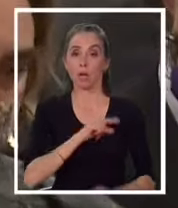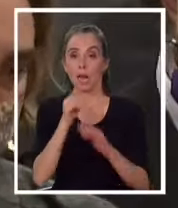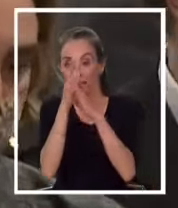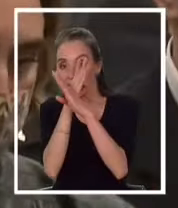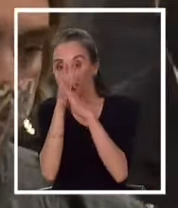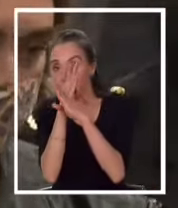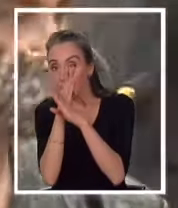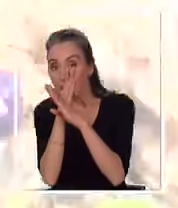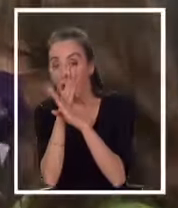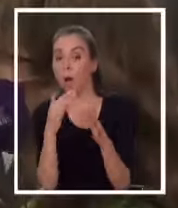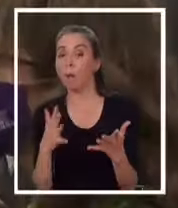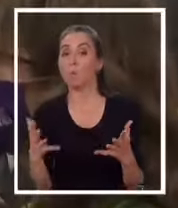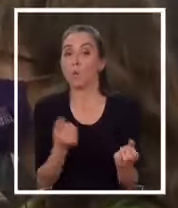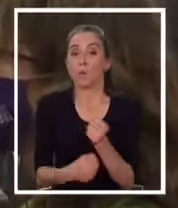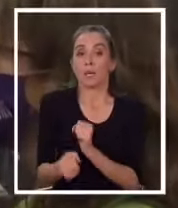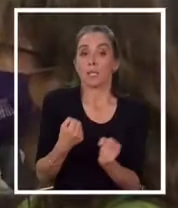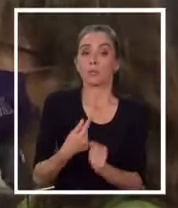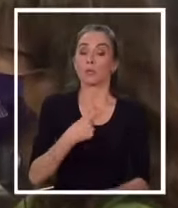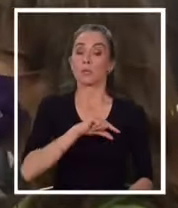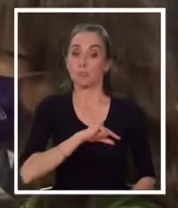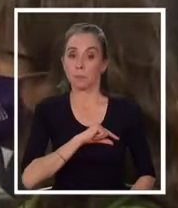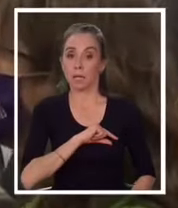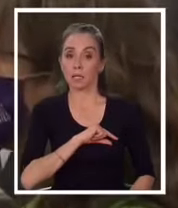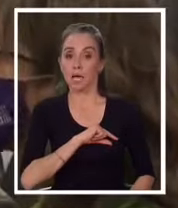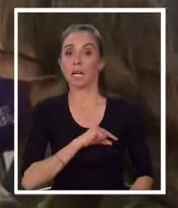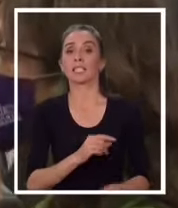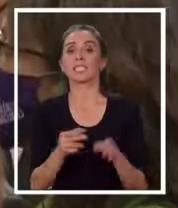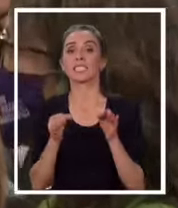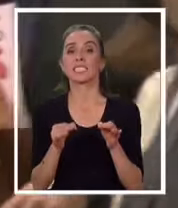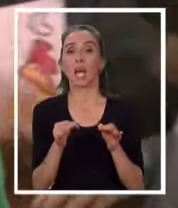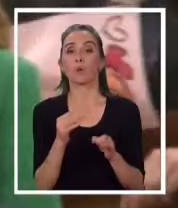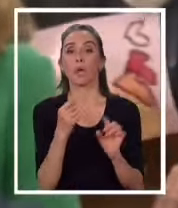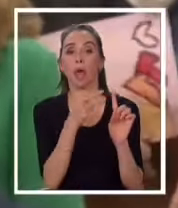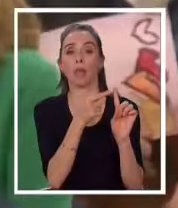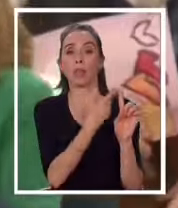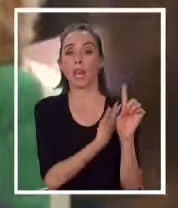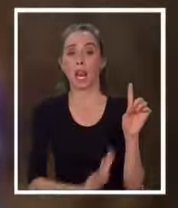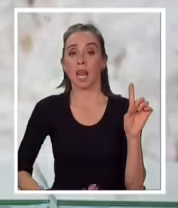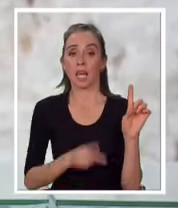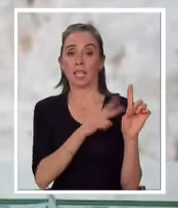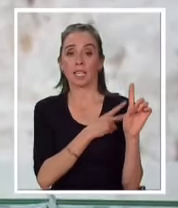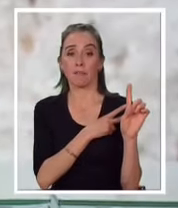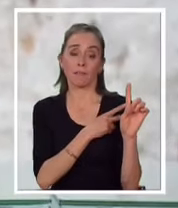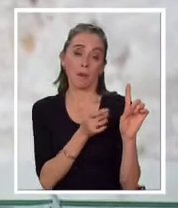espionaje que causa extrema inquietud en España y que vulneró la seguridad del propio jefe de gobierno.